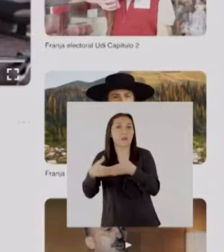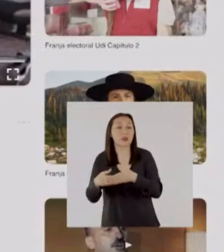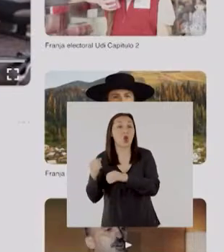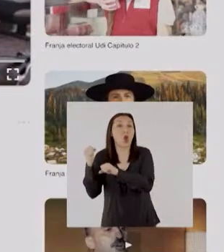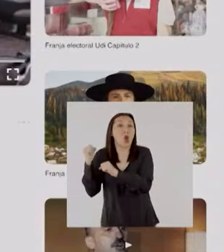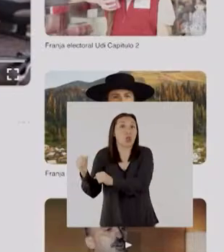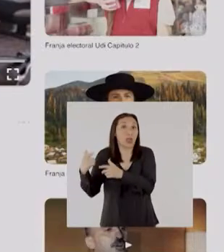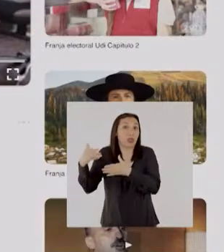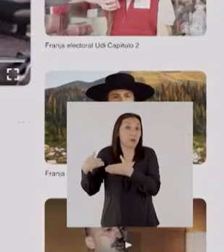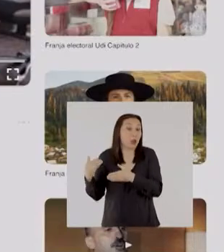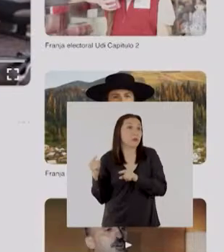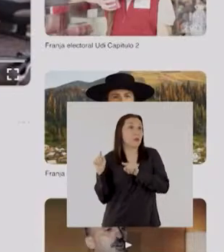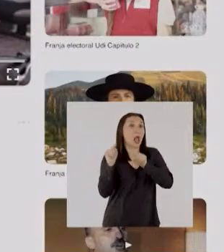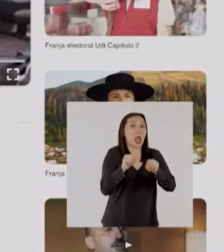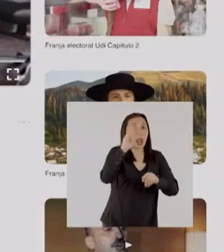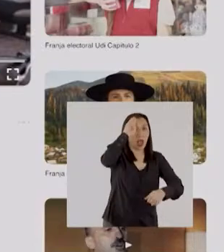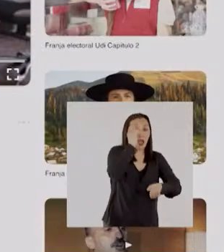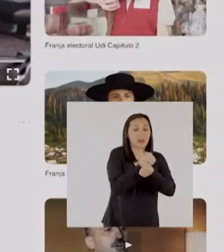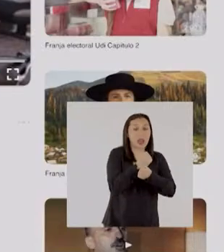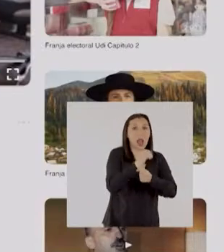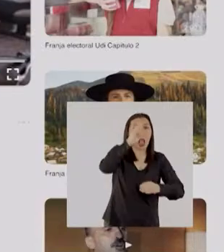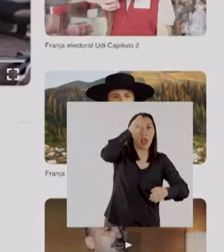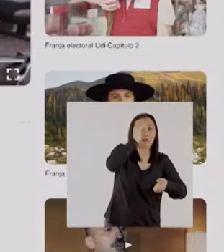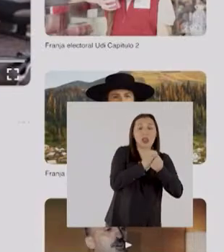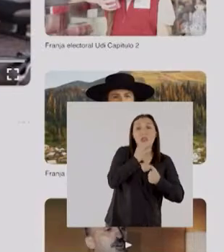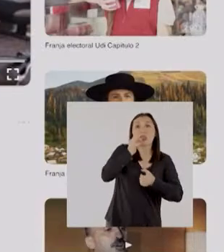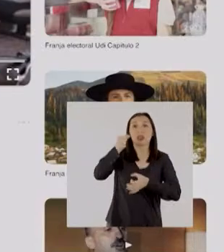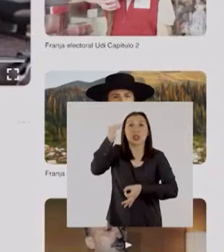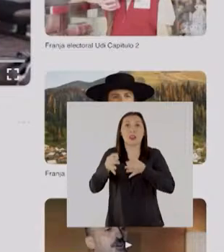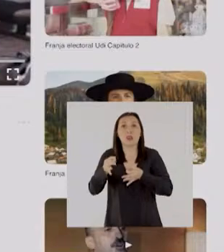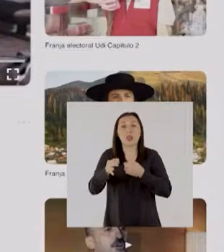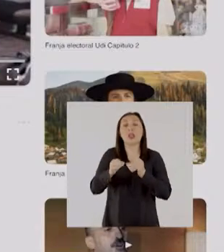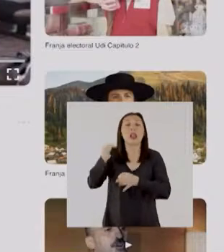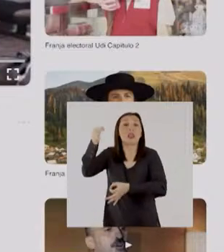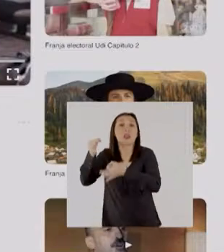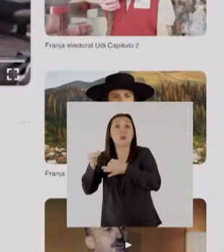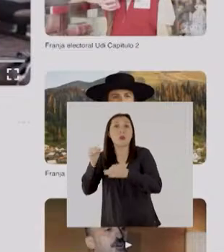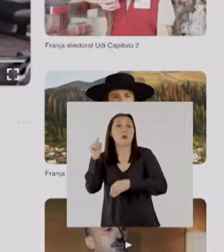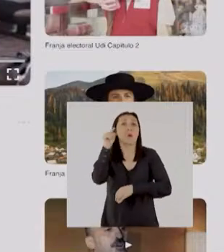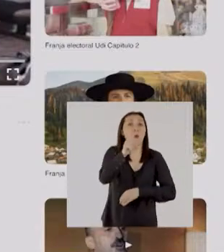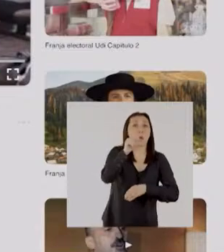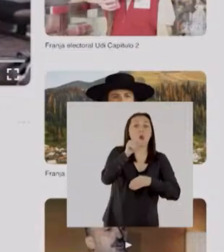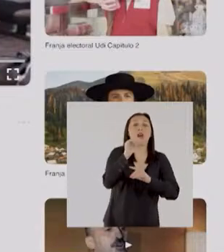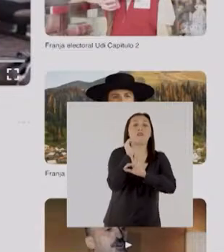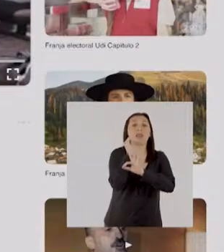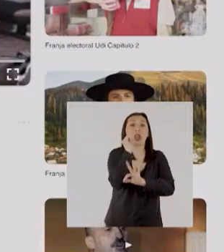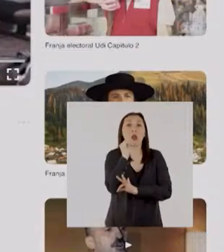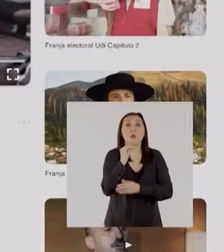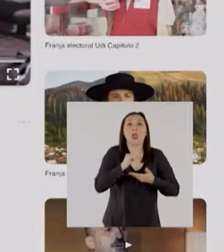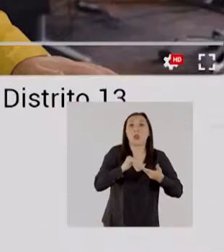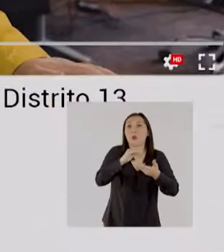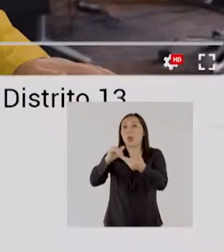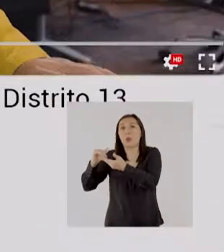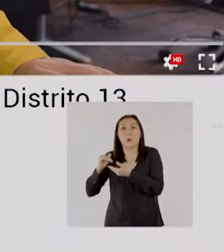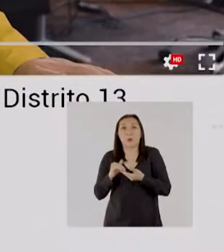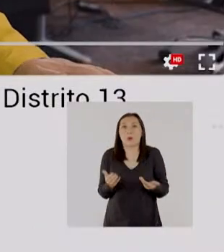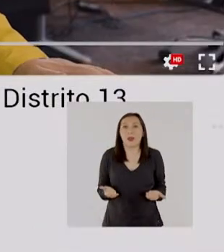oposición a carabineros carabineros a los tribunales los tribunales a la fiscal y más puras disculpas